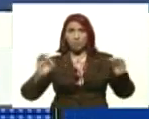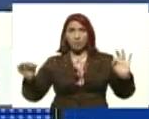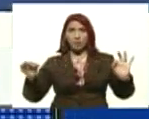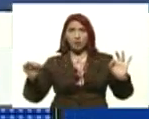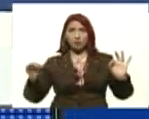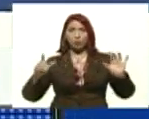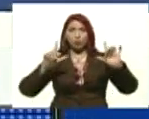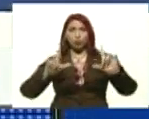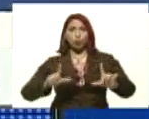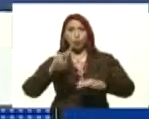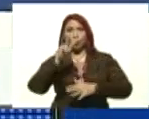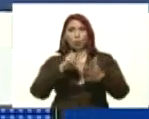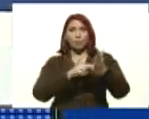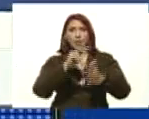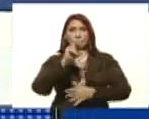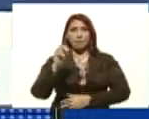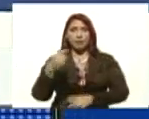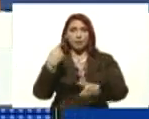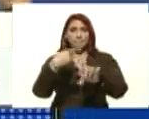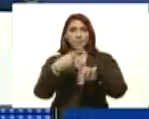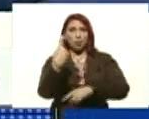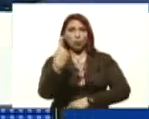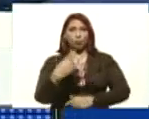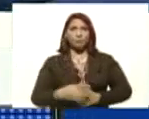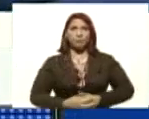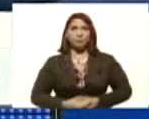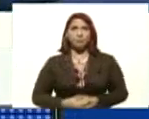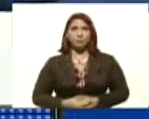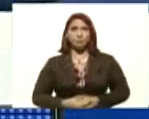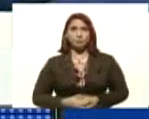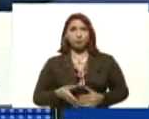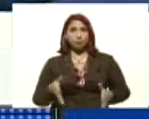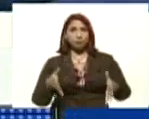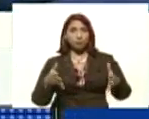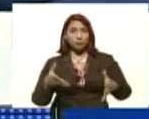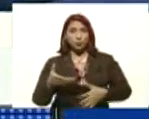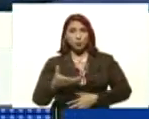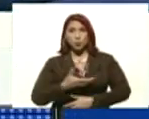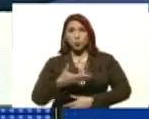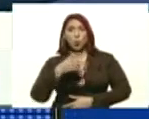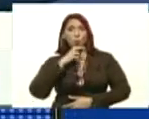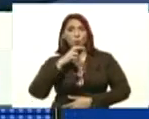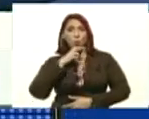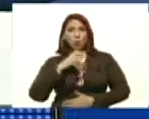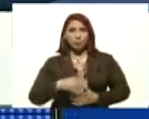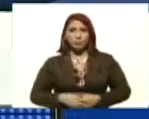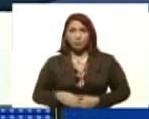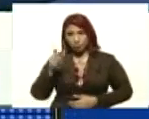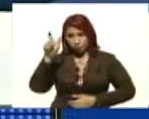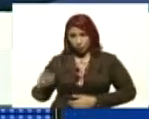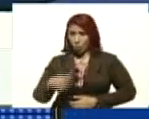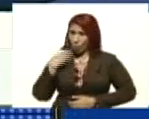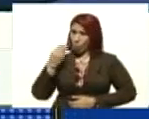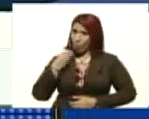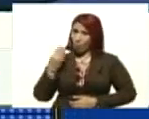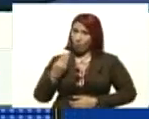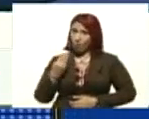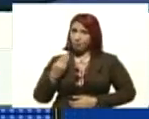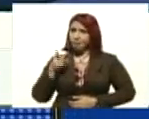Tokio 2020+1. Medalla de oro para este muchacho. Cabeza